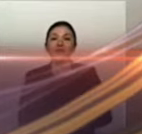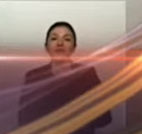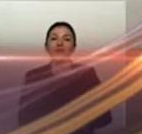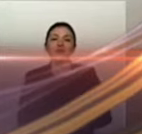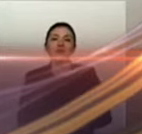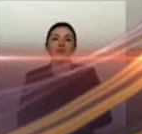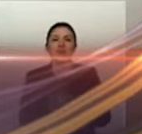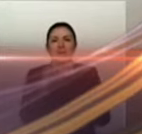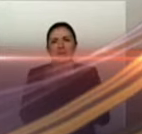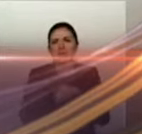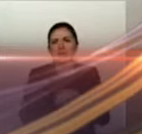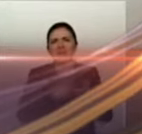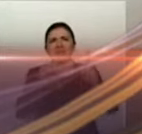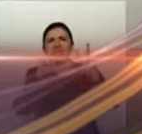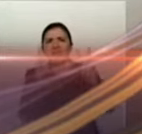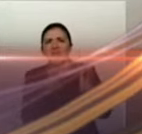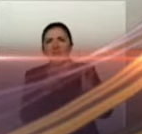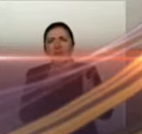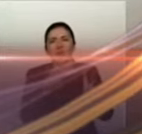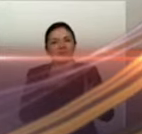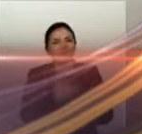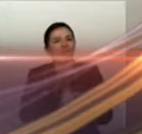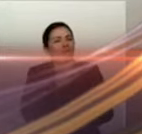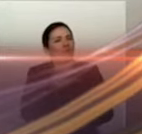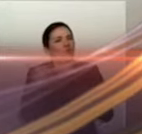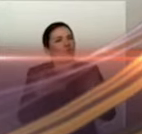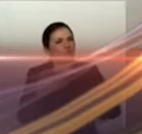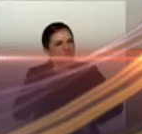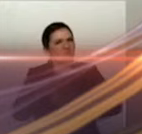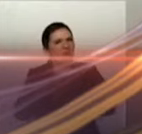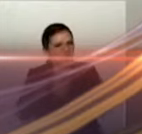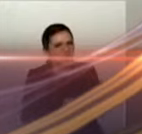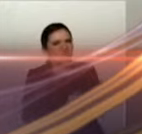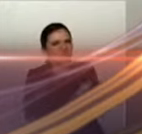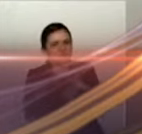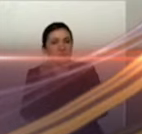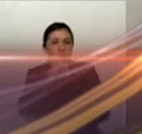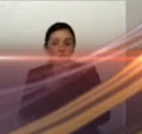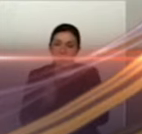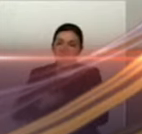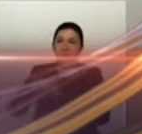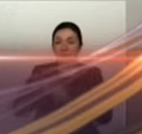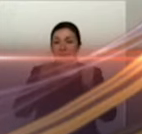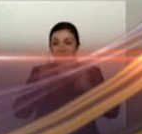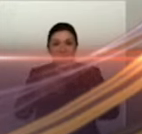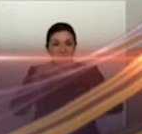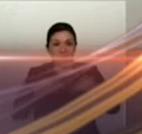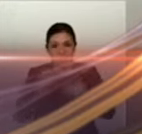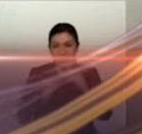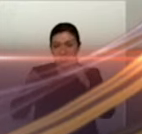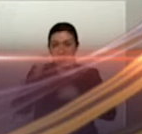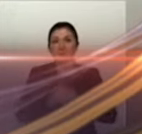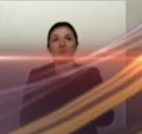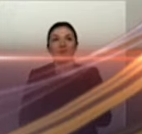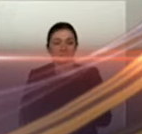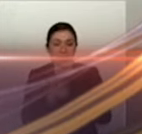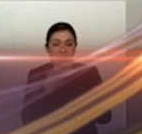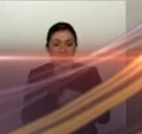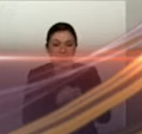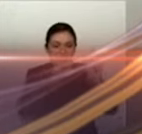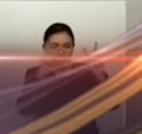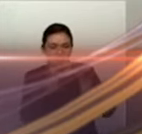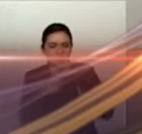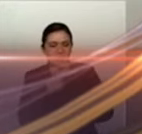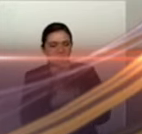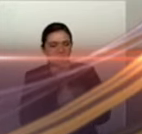creo que esto no va a transitar porque no tiene ni antecedente en nuestra vida constitucional, porque diluye todo